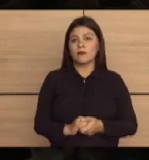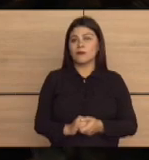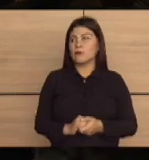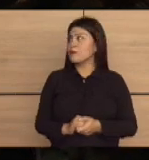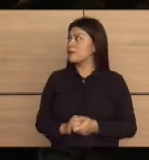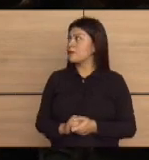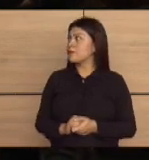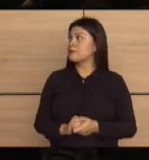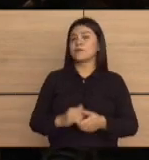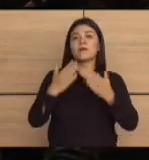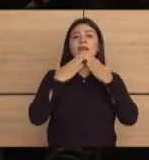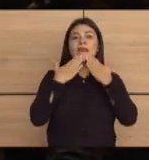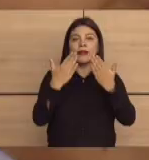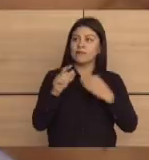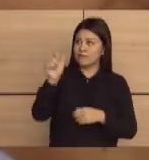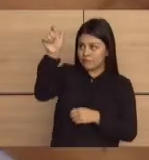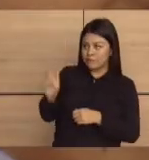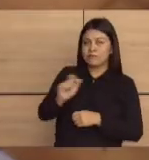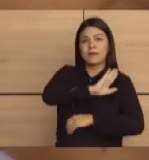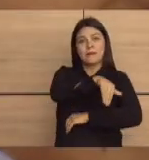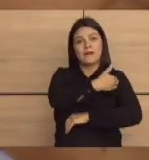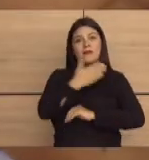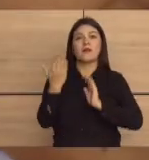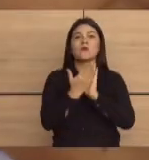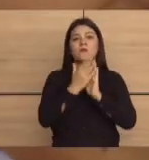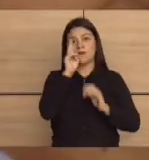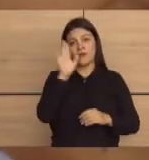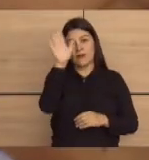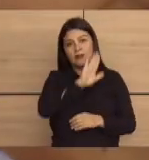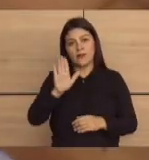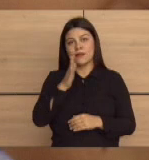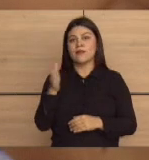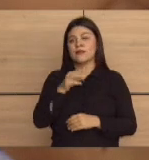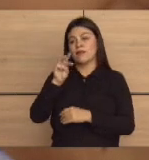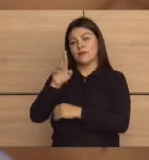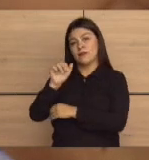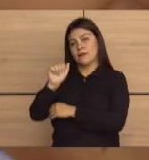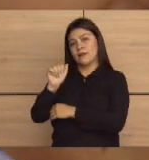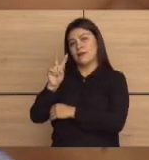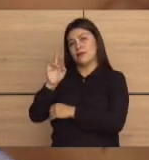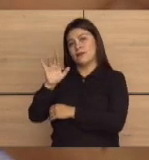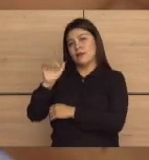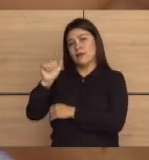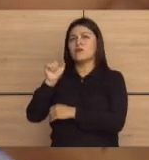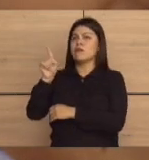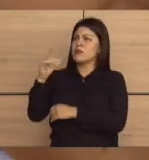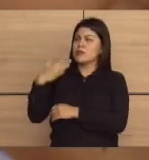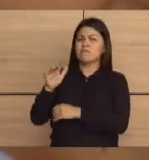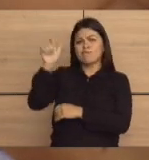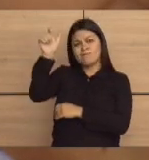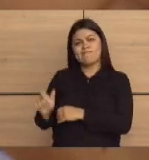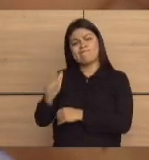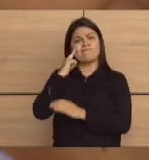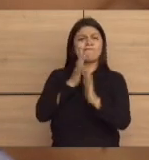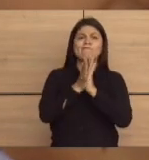Muchas gracias a la señora ministra de Educación Nacional, a la doctora María Victoria Angulo González, por su mensaje, por